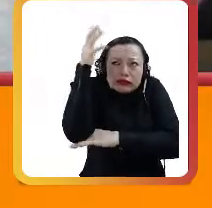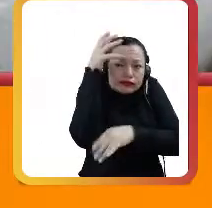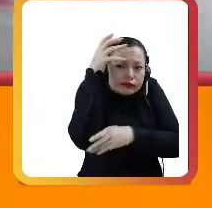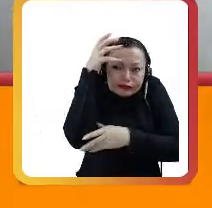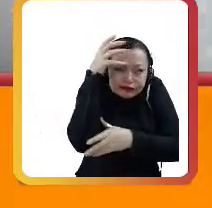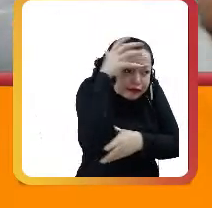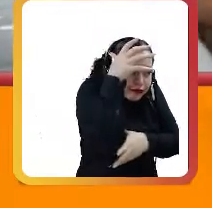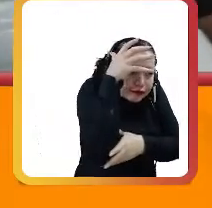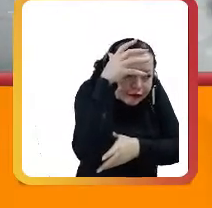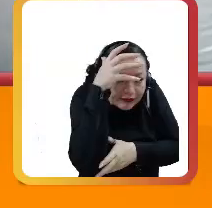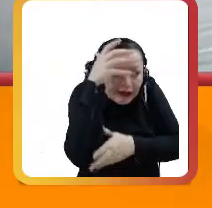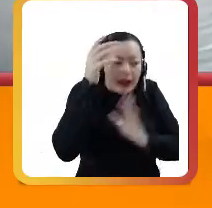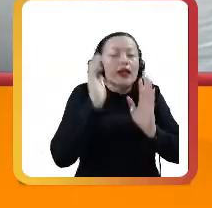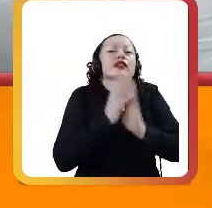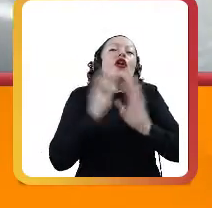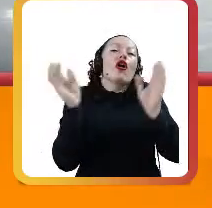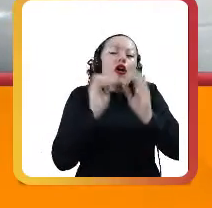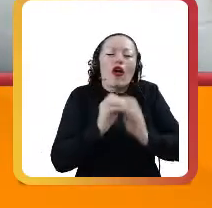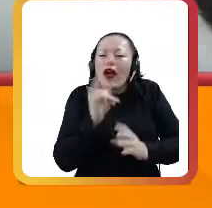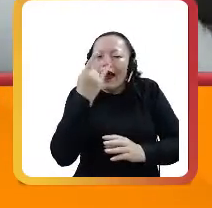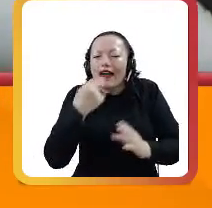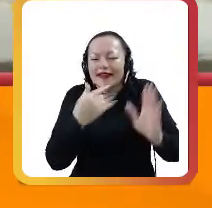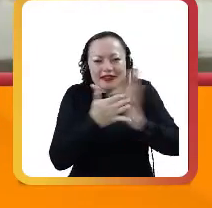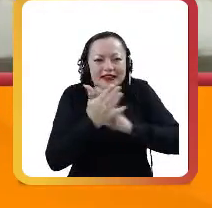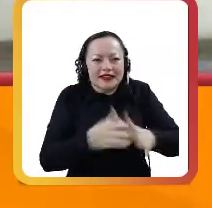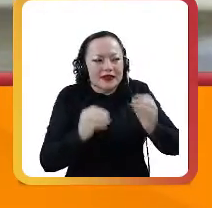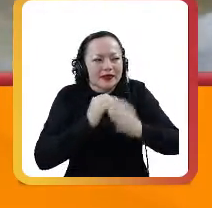vayan a mojar. Pero llueve fuertemente